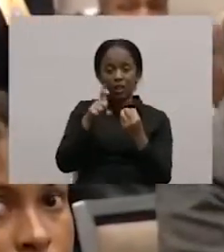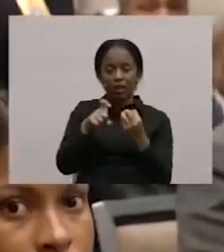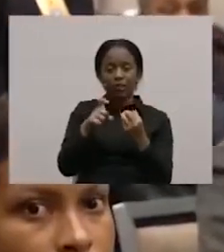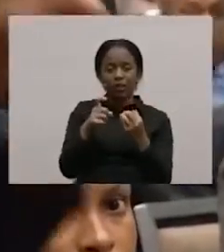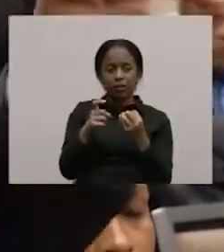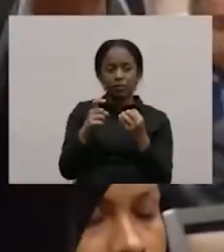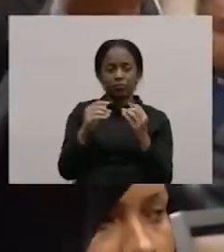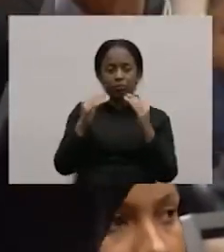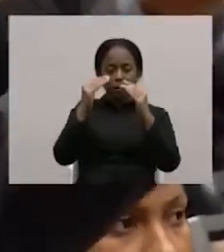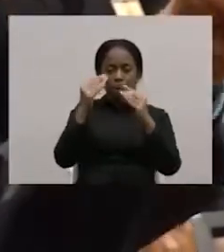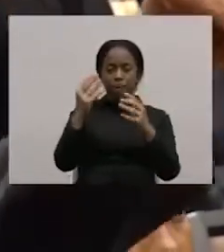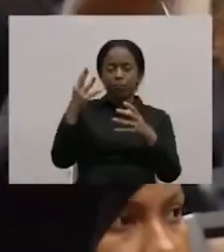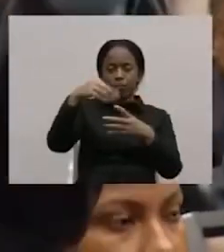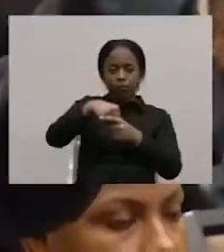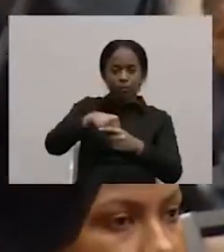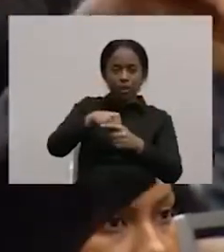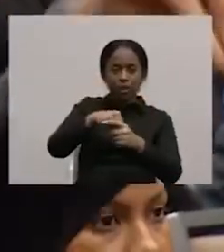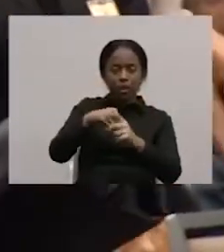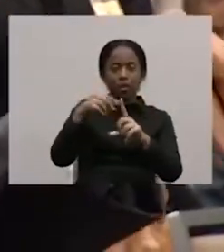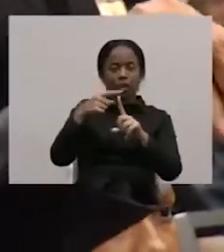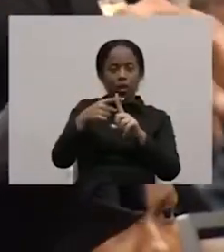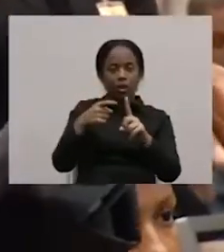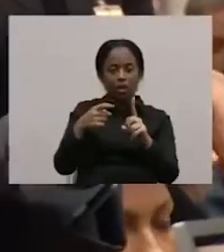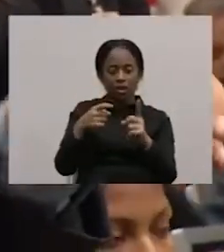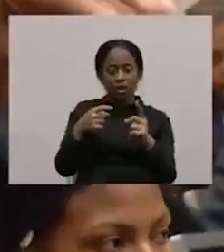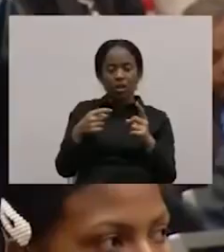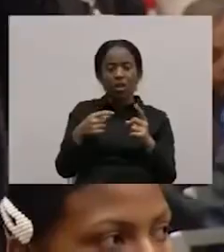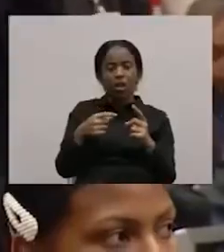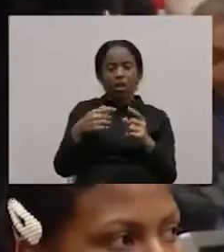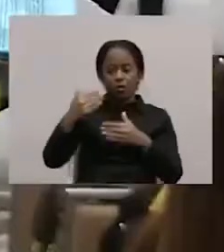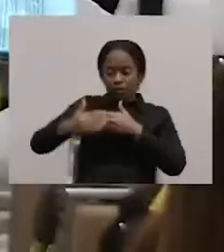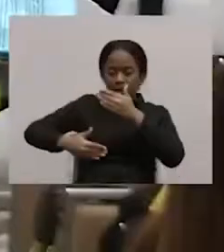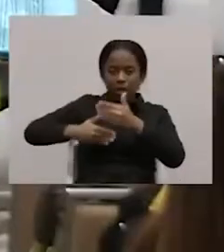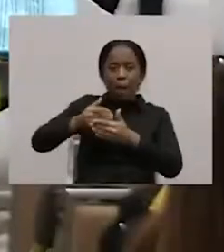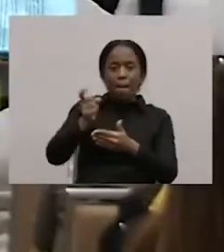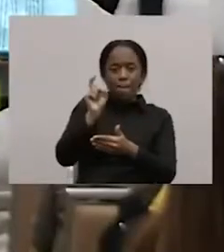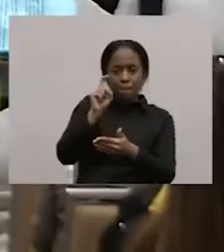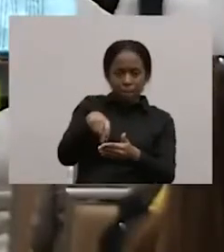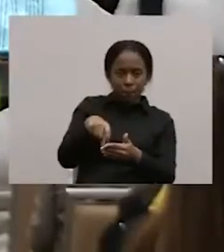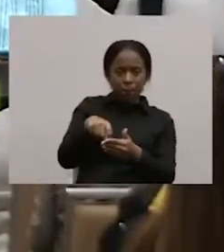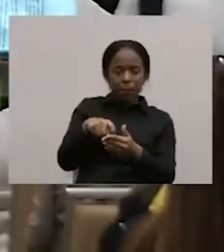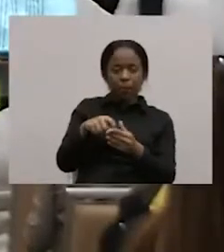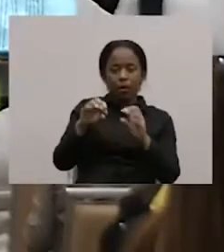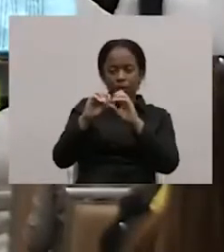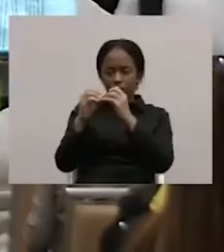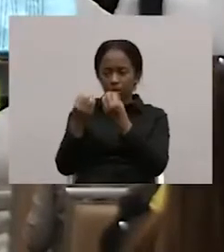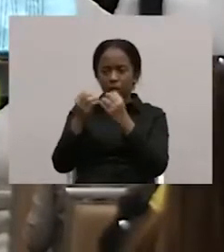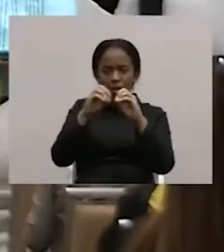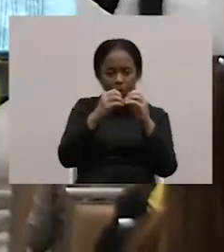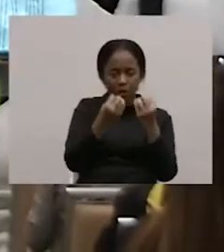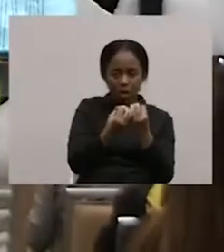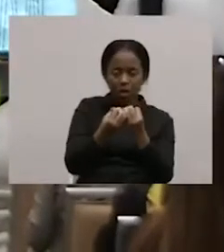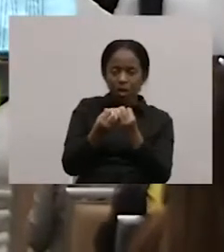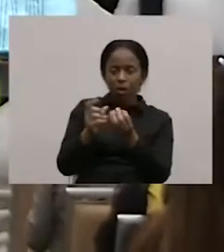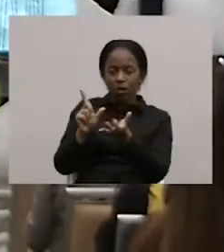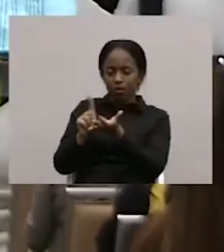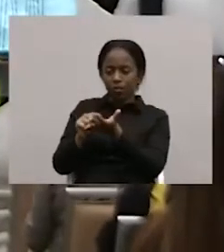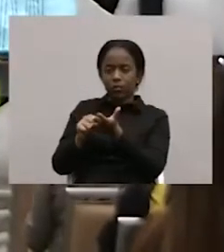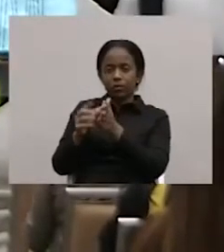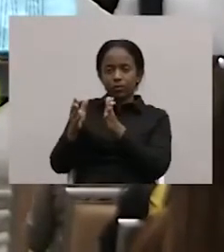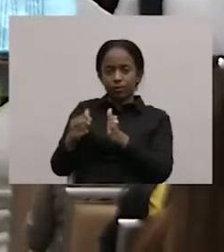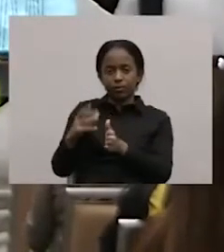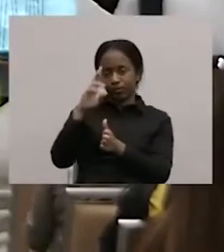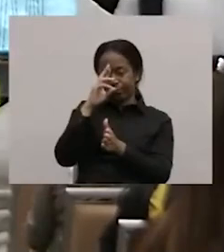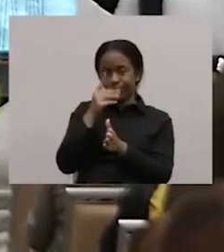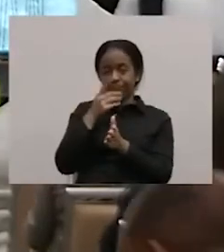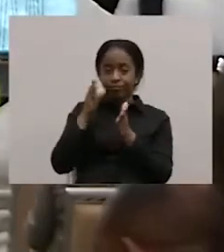participación a través de las instancias que en cada una de las redacciones debería tener el Colegio Dominicano de Periodistas. Lo que pasa es que